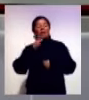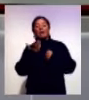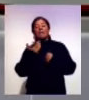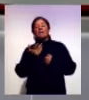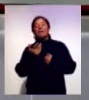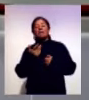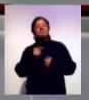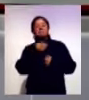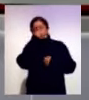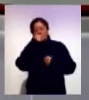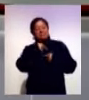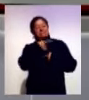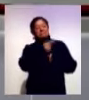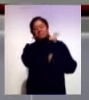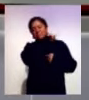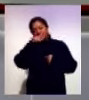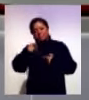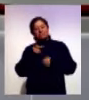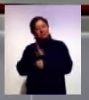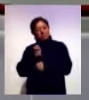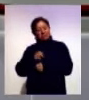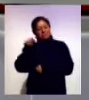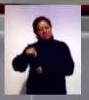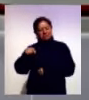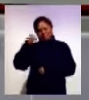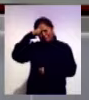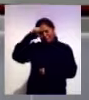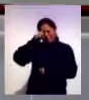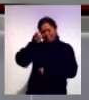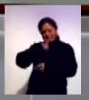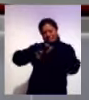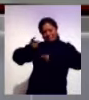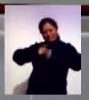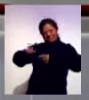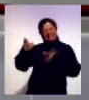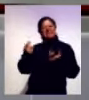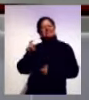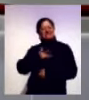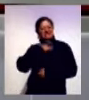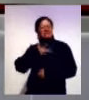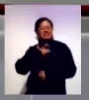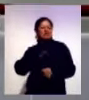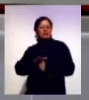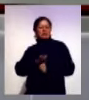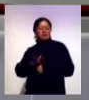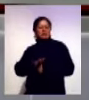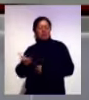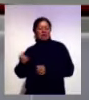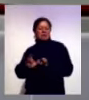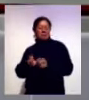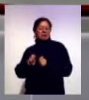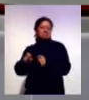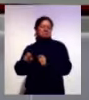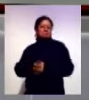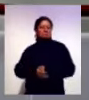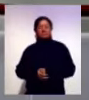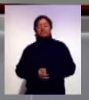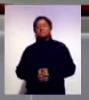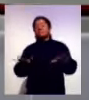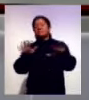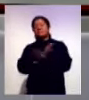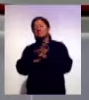platicar y nos puedan compartir su trayectoria y, por supuesto, su experiencia y satisfacción de recibir estos reconocimientos. Pero, ¿qué les parece, auditorios, si cambiamos de